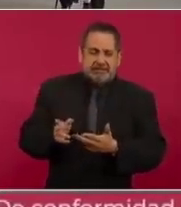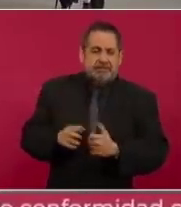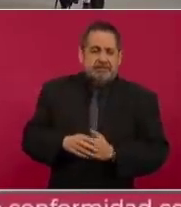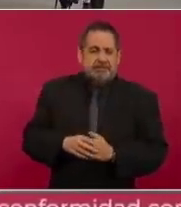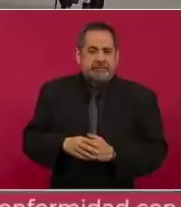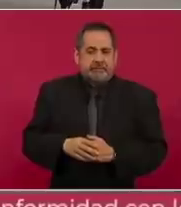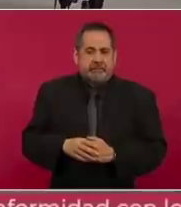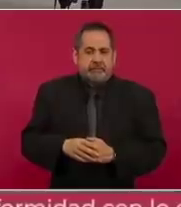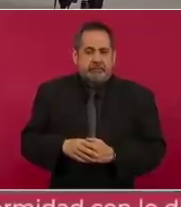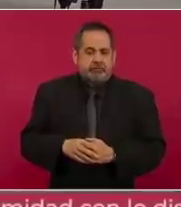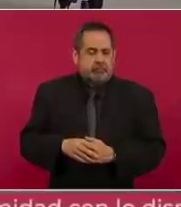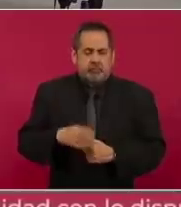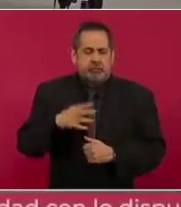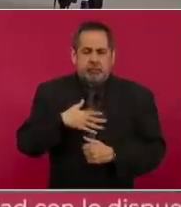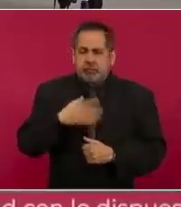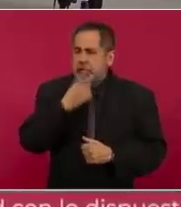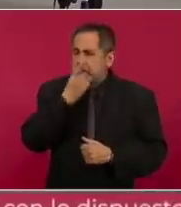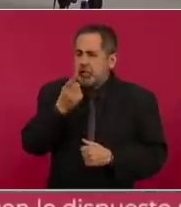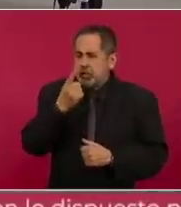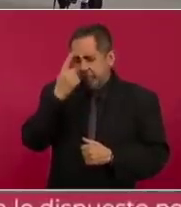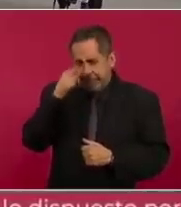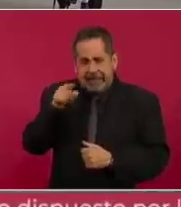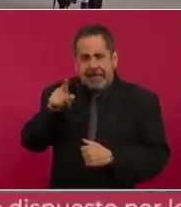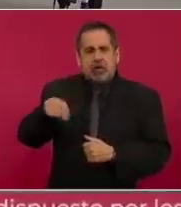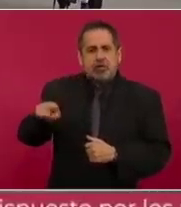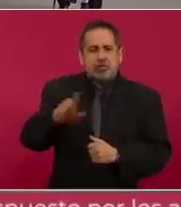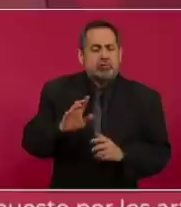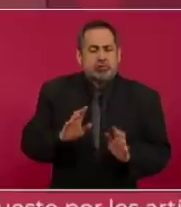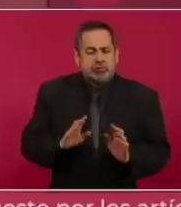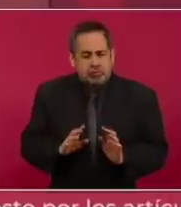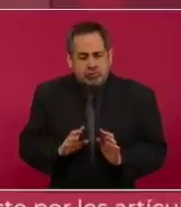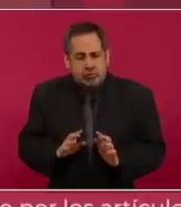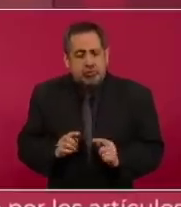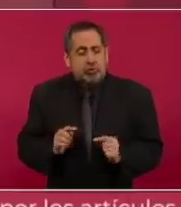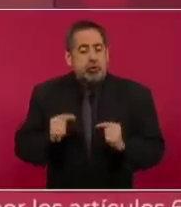No mando a decirles a ellos eso. Yo creo